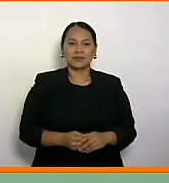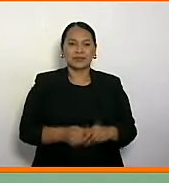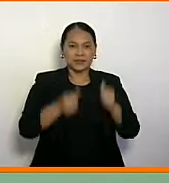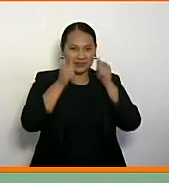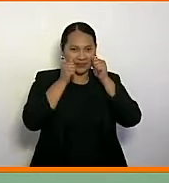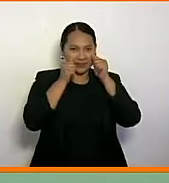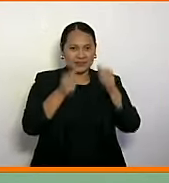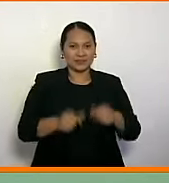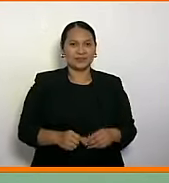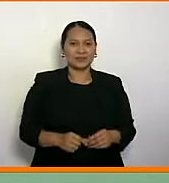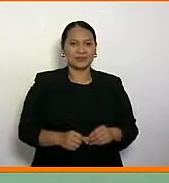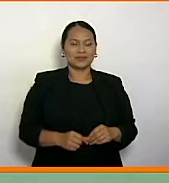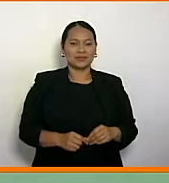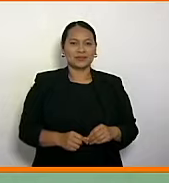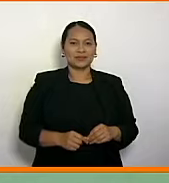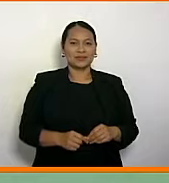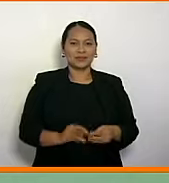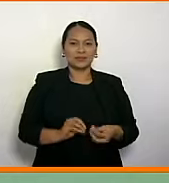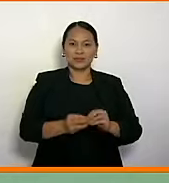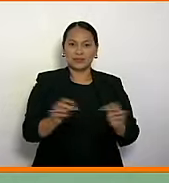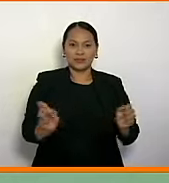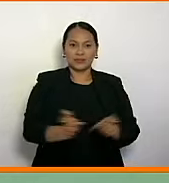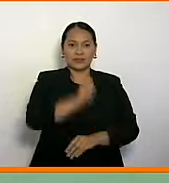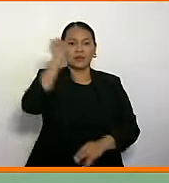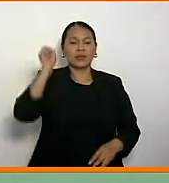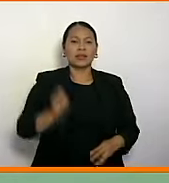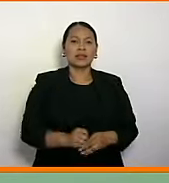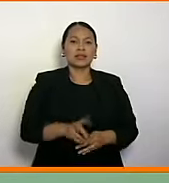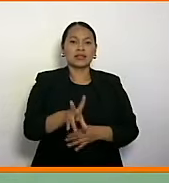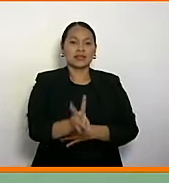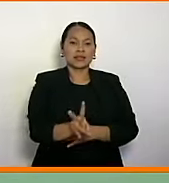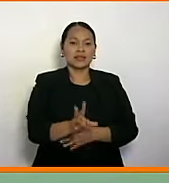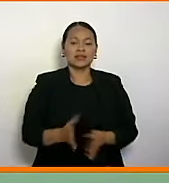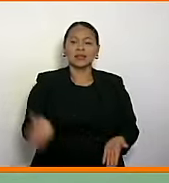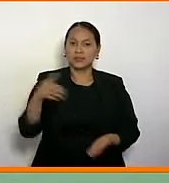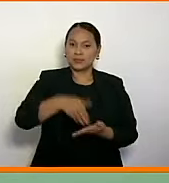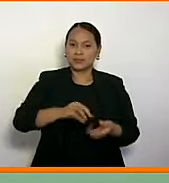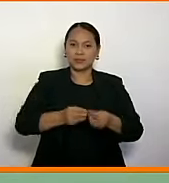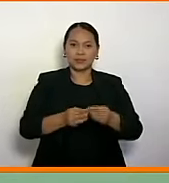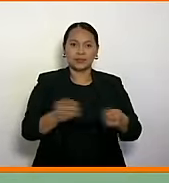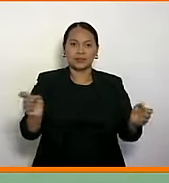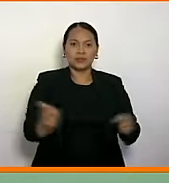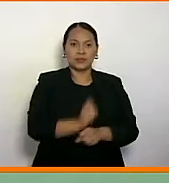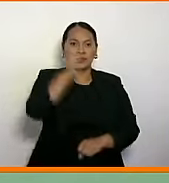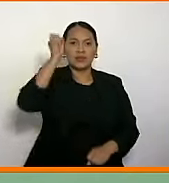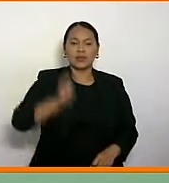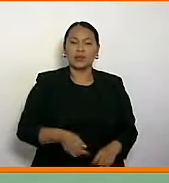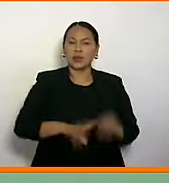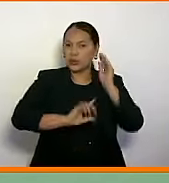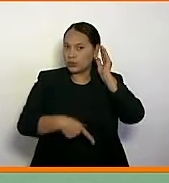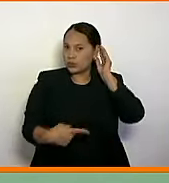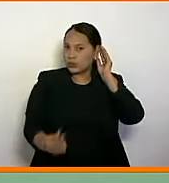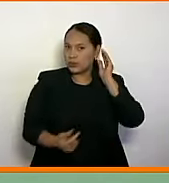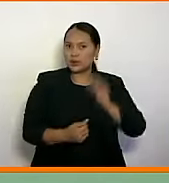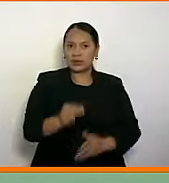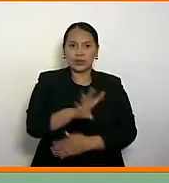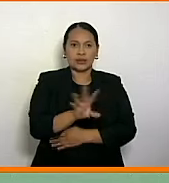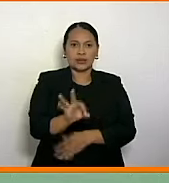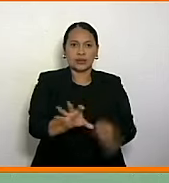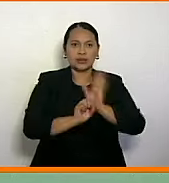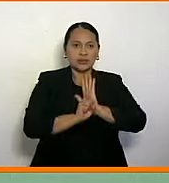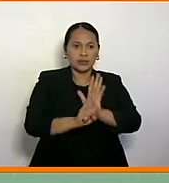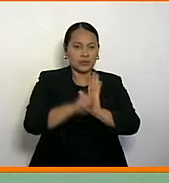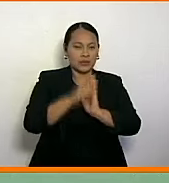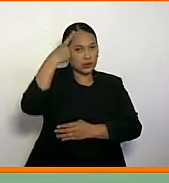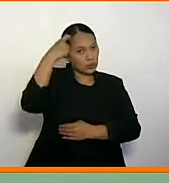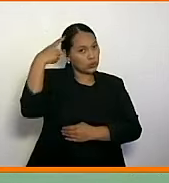Atentos. Porque este es el 7. Con gusto repito los números ganadores para diaria 49, con su símbolo